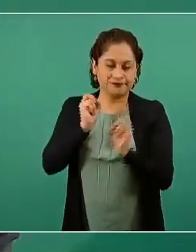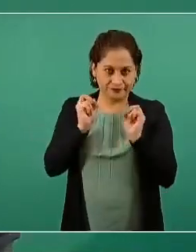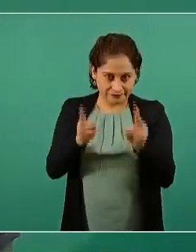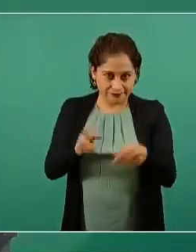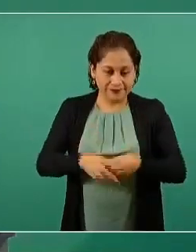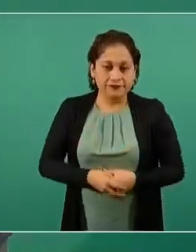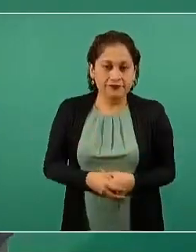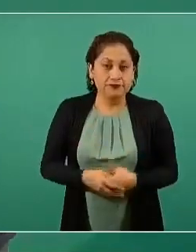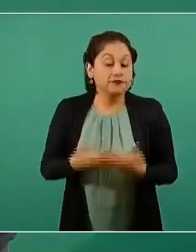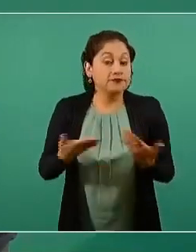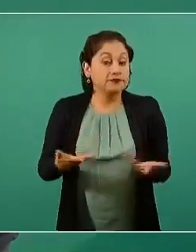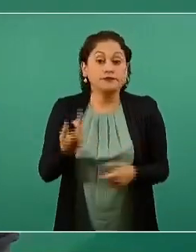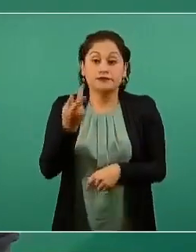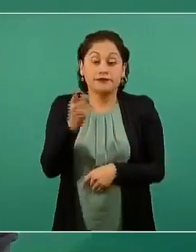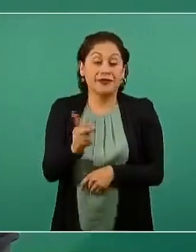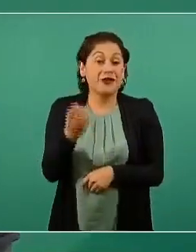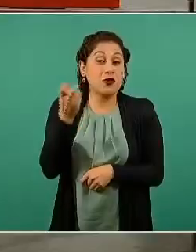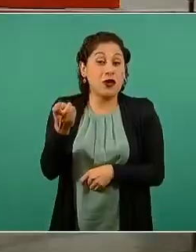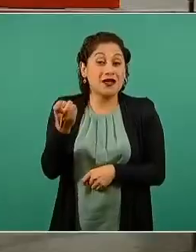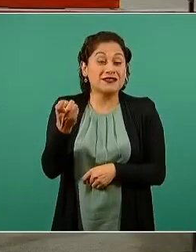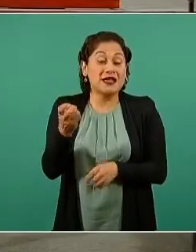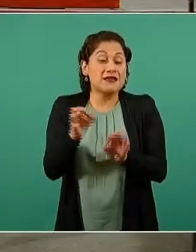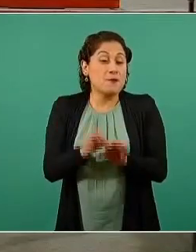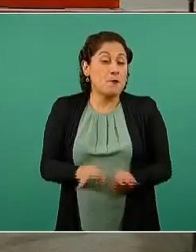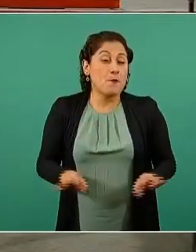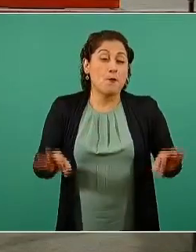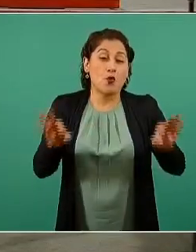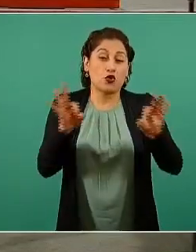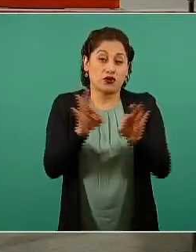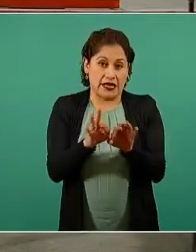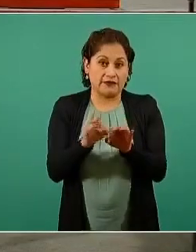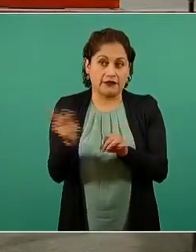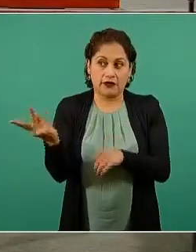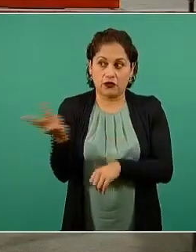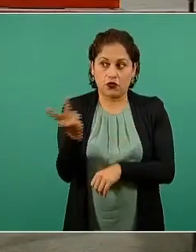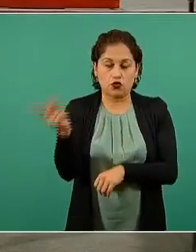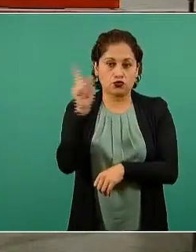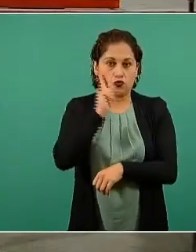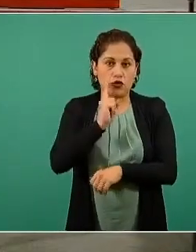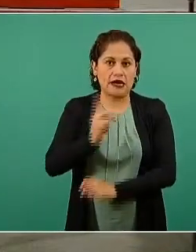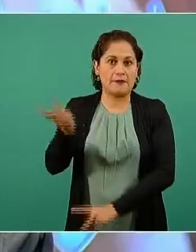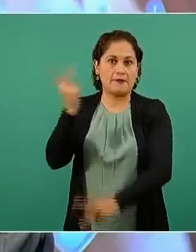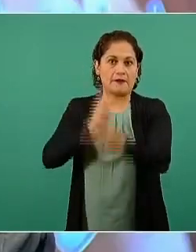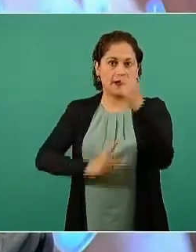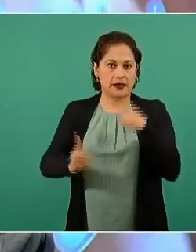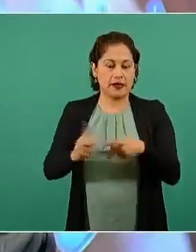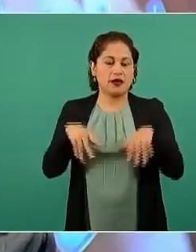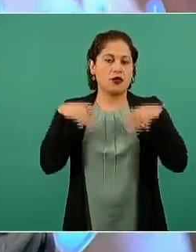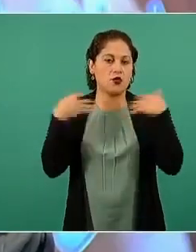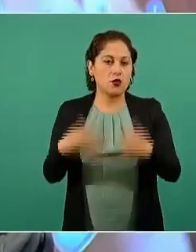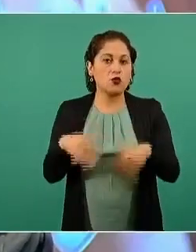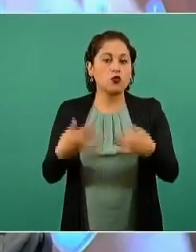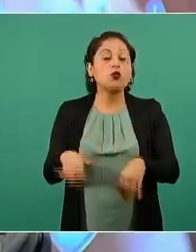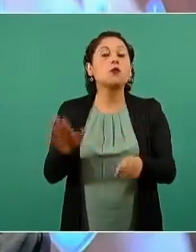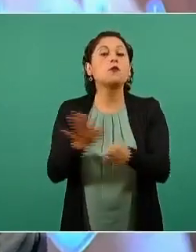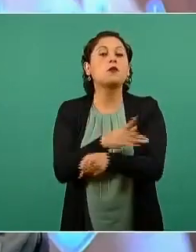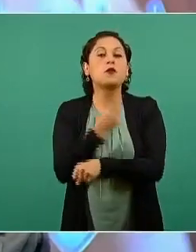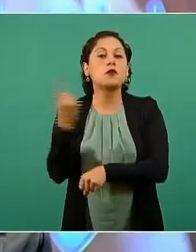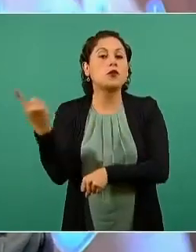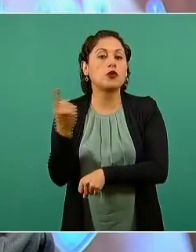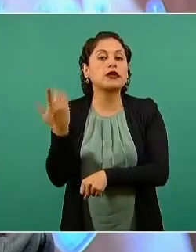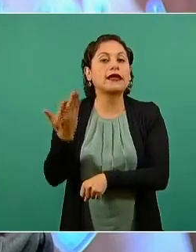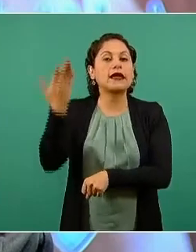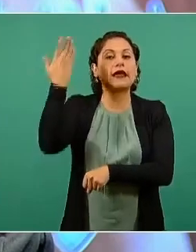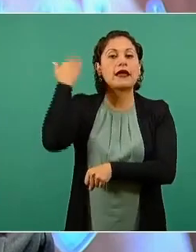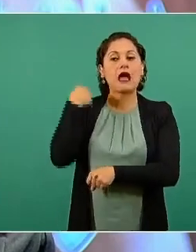del éxito, del resultado de la visita de las colegas, es que en ese acuerdo de buena voluntad